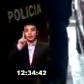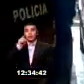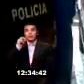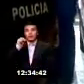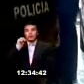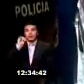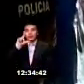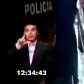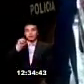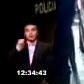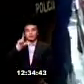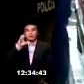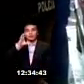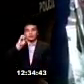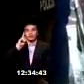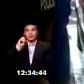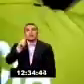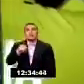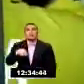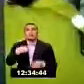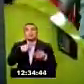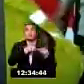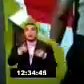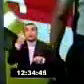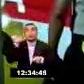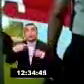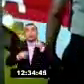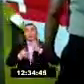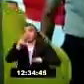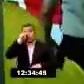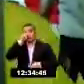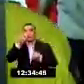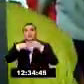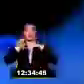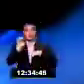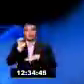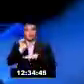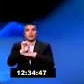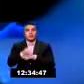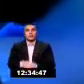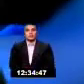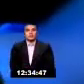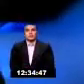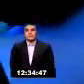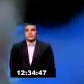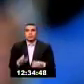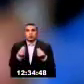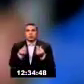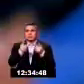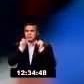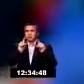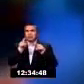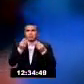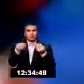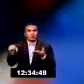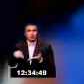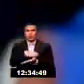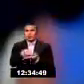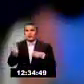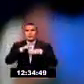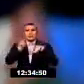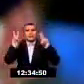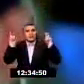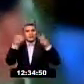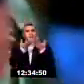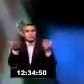Salcedo. Se estableció un protocolo para que regularicen su salida de Perú y la entrada al Ecuador. Esto entre muchas interrogantes que se tienen al